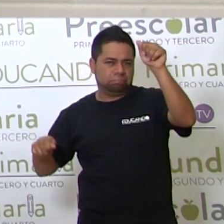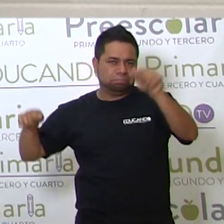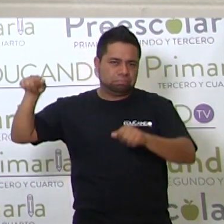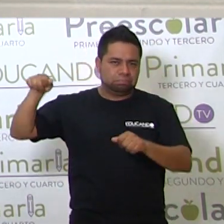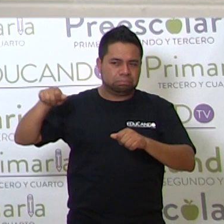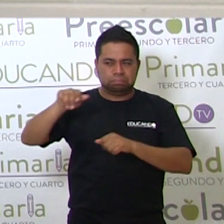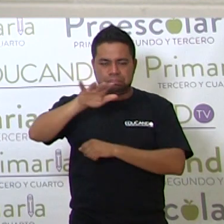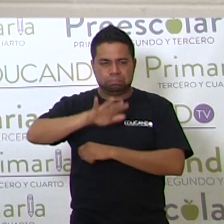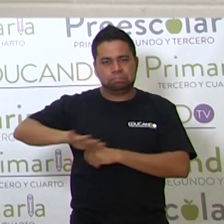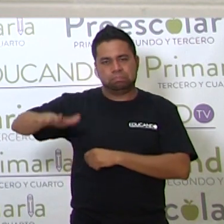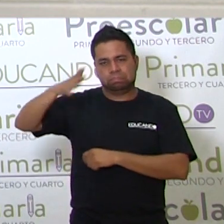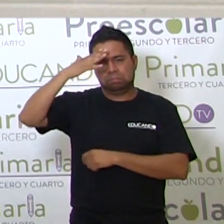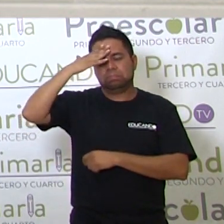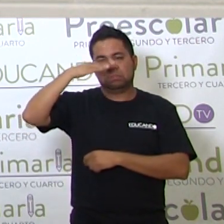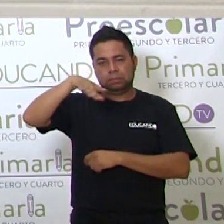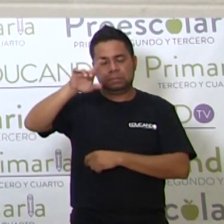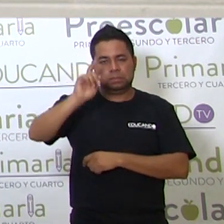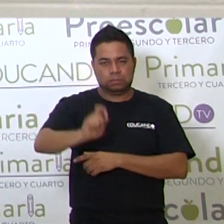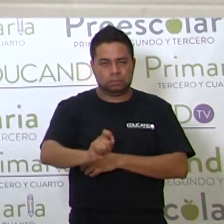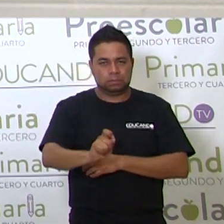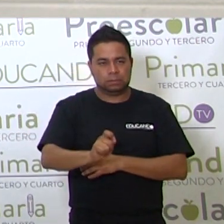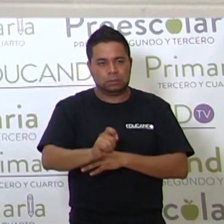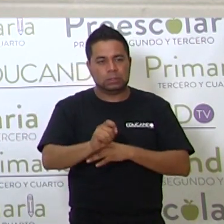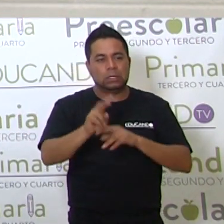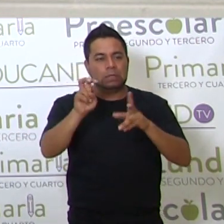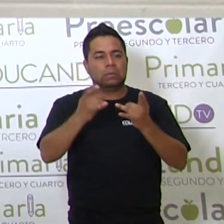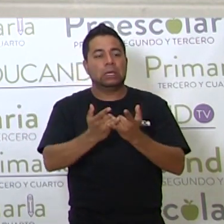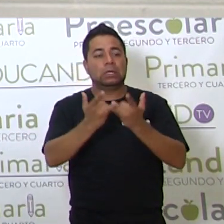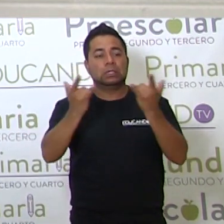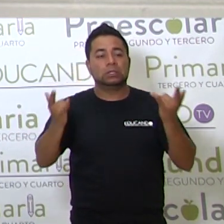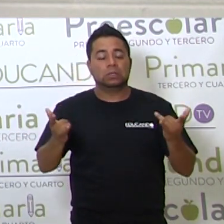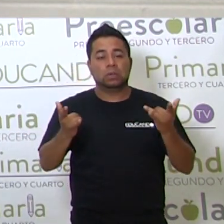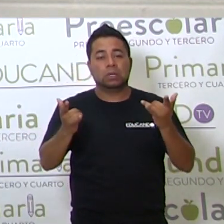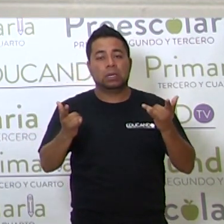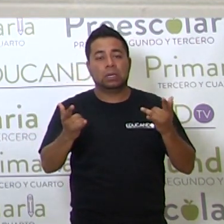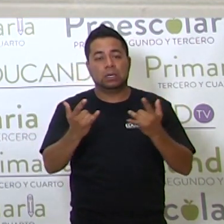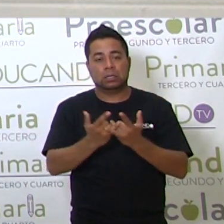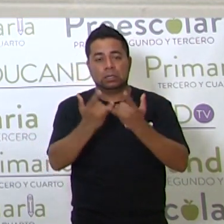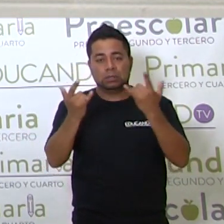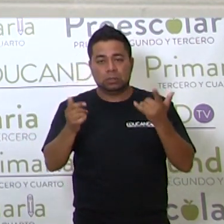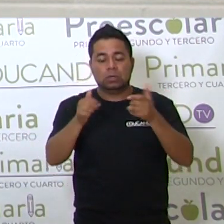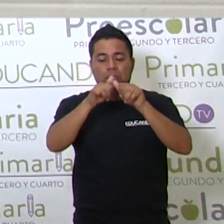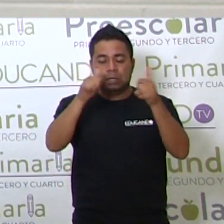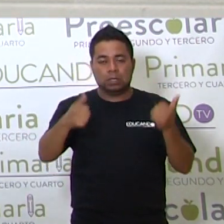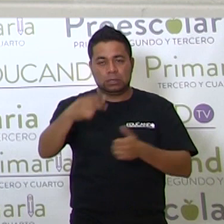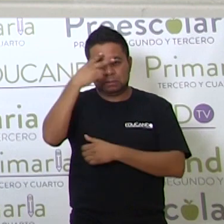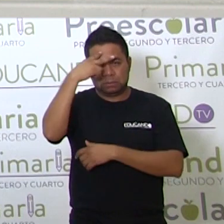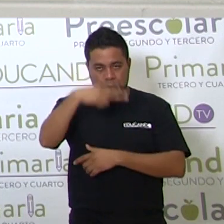que es historia del arte, ahí se puede ver, mexicano. Historia del arte